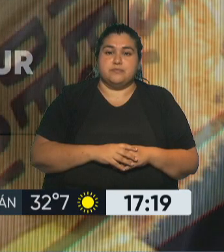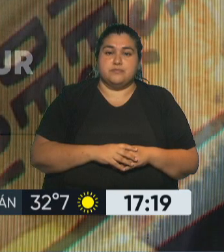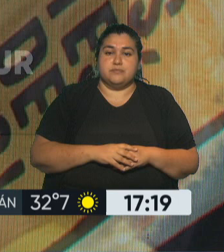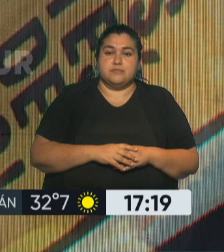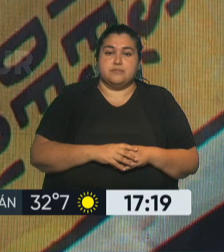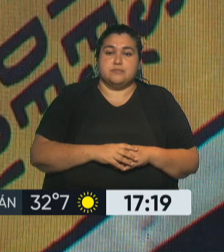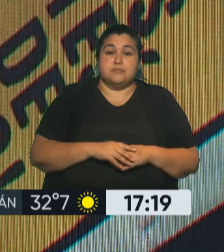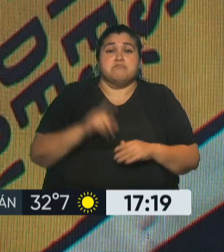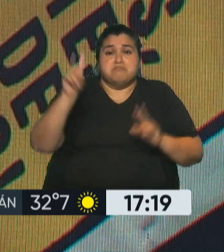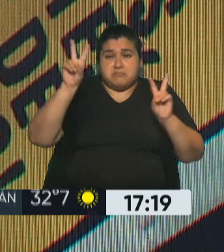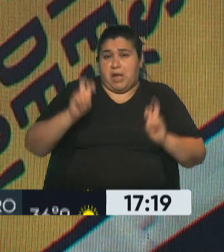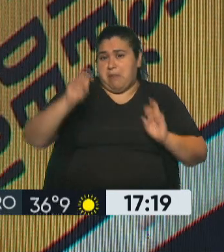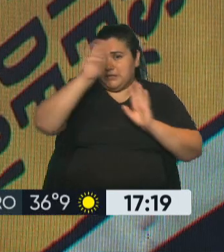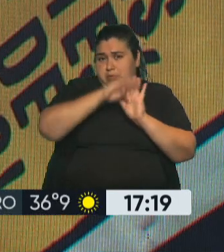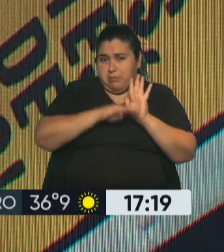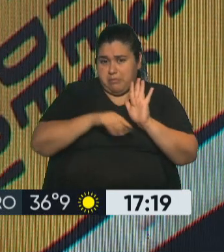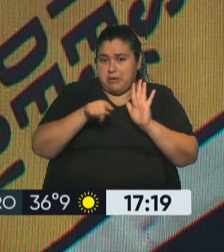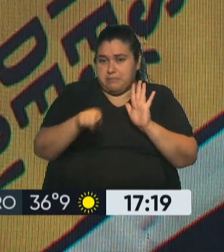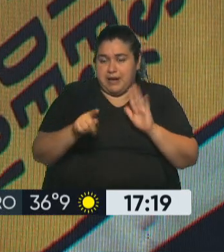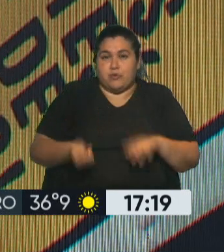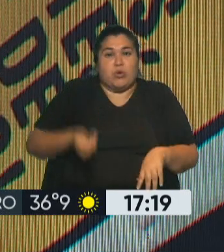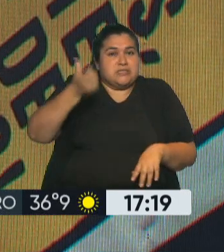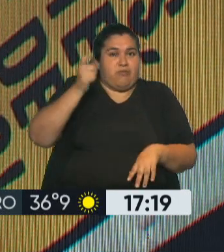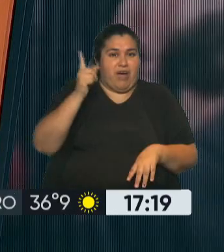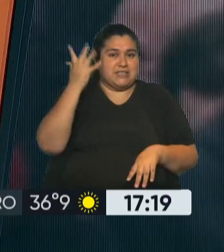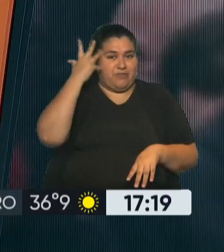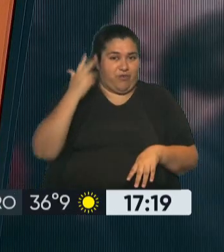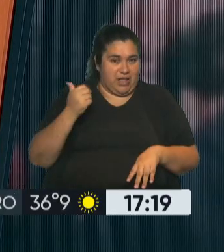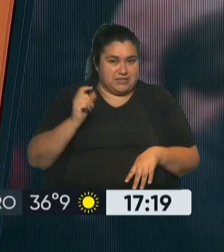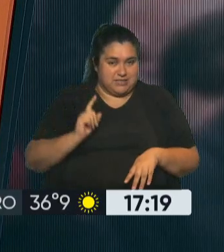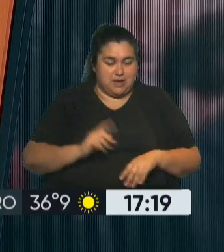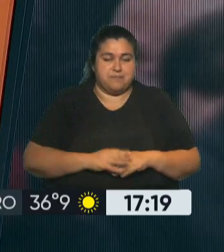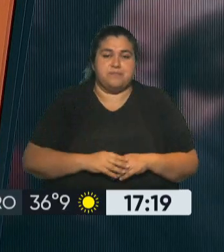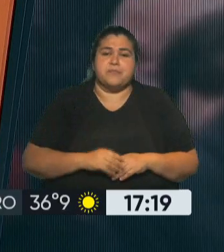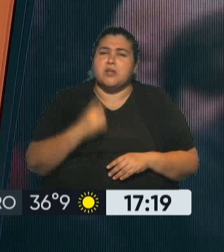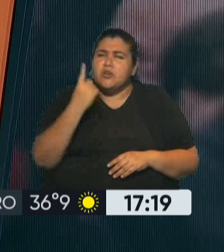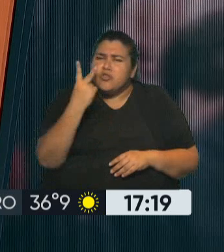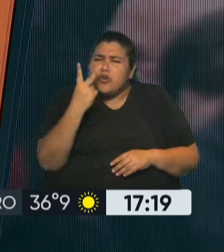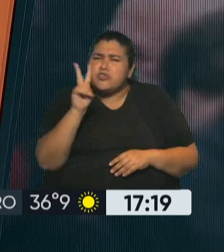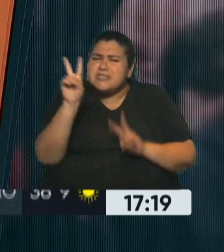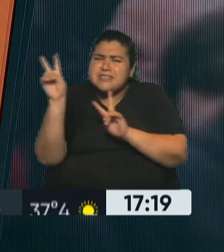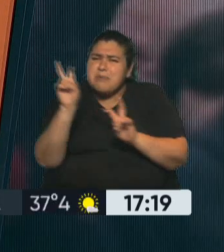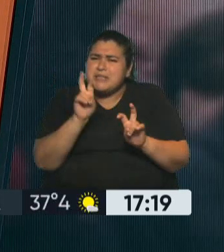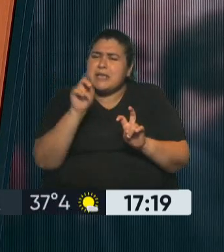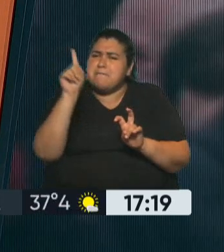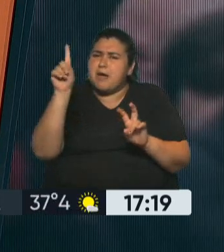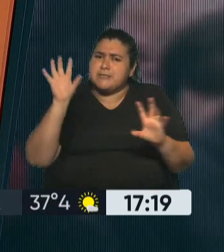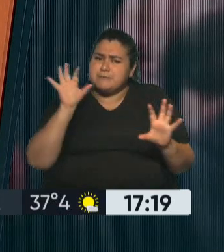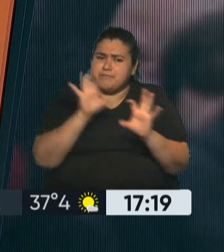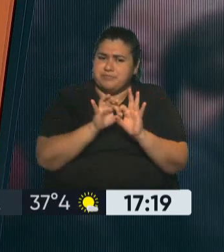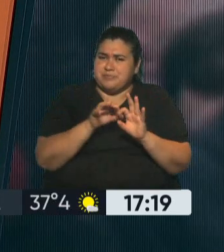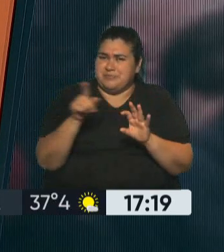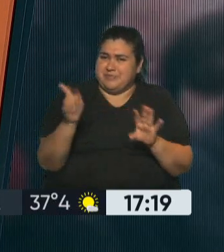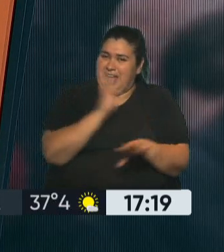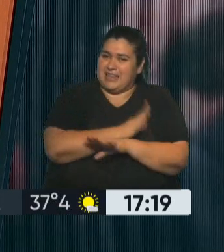Ahí está planteado el tema, ¿no? Francia tampoco la tiene fácil. Así es, y dos temas que podemos vincular, dos temas franceses, digamos, que podemos vincular a lo que